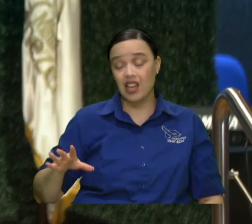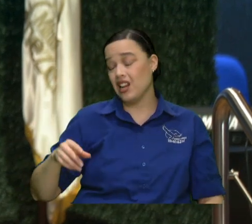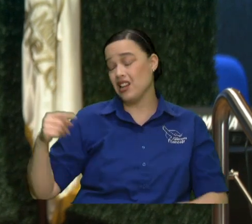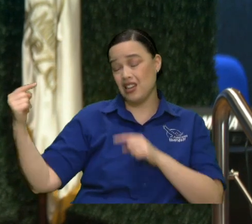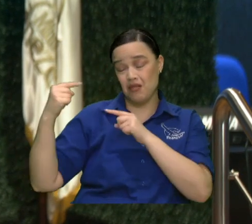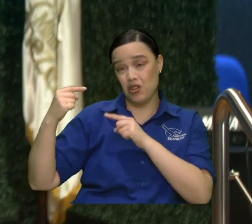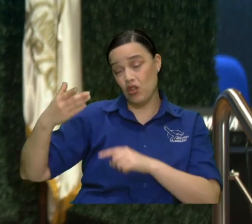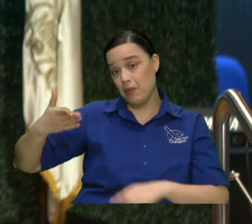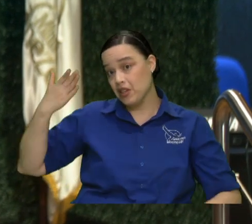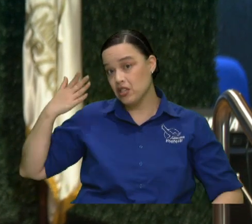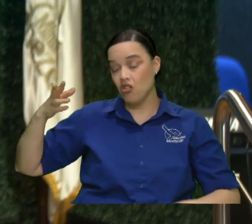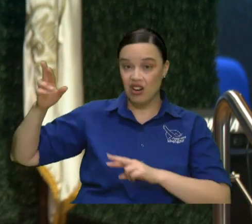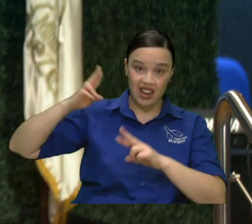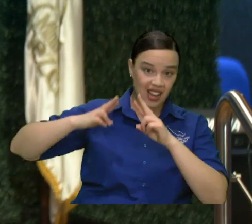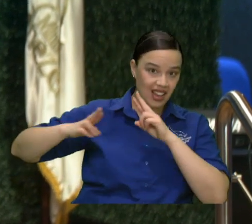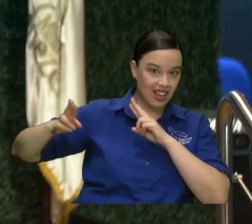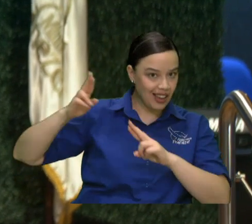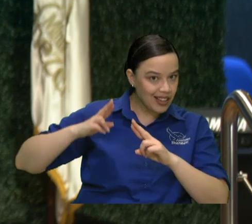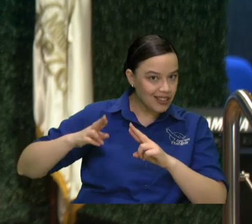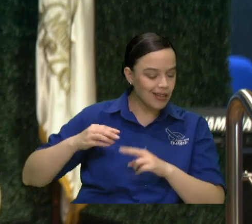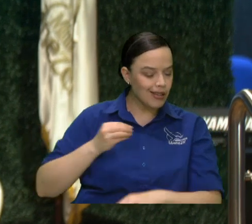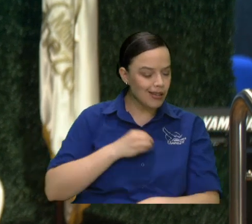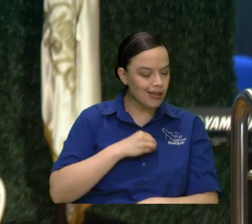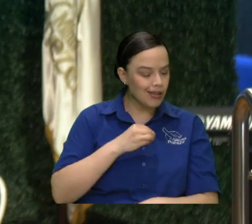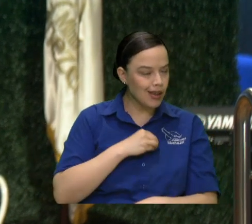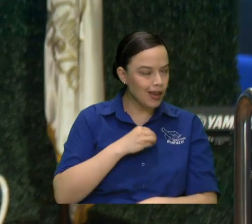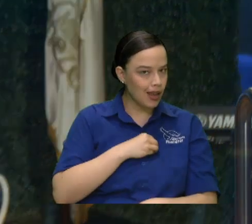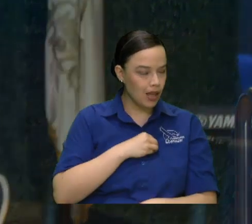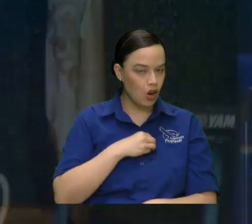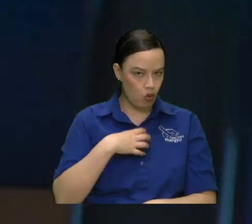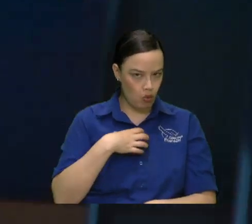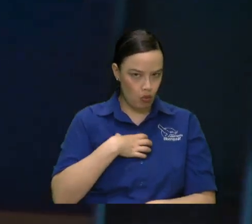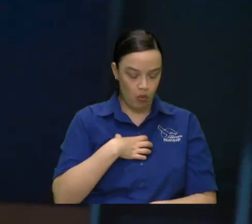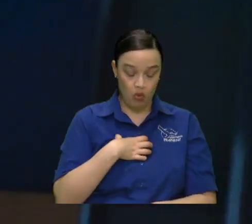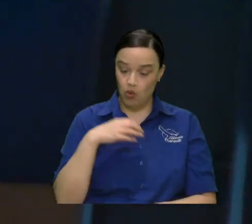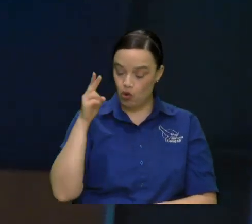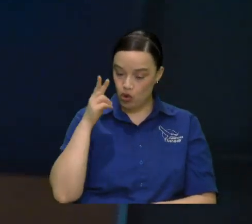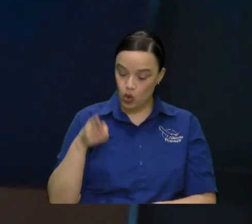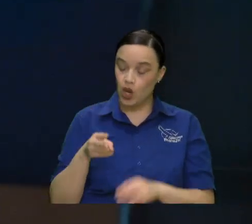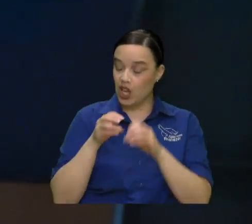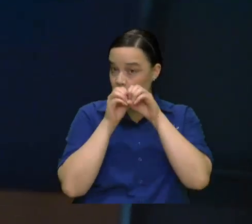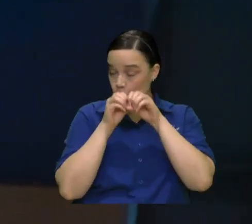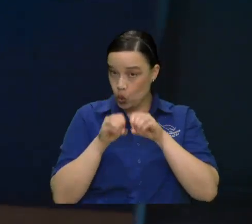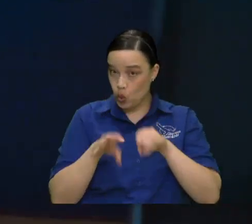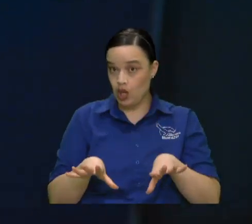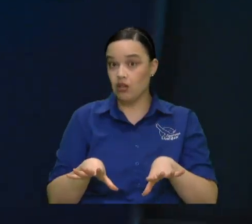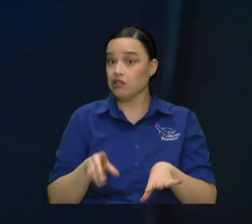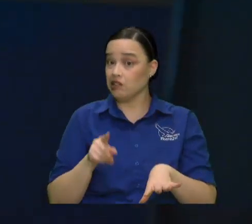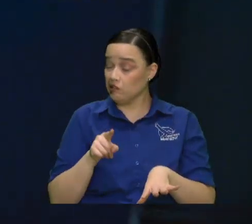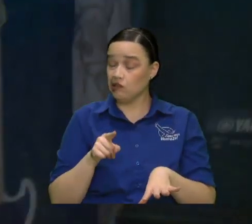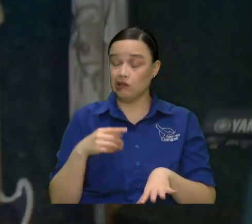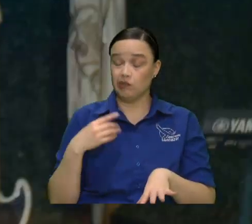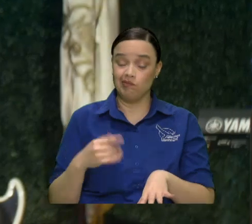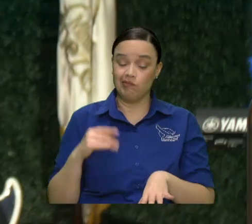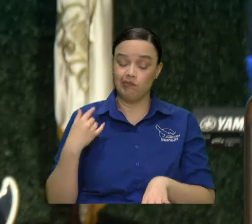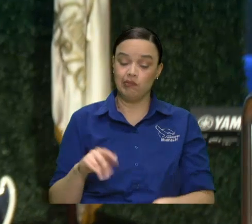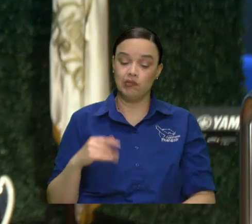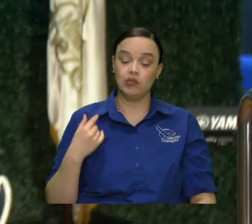regresa y viene a cobrarse lo que es de él porque nunca lo destruimos esto es bien tremendo hermano